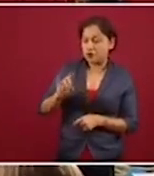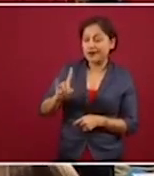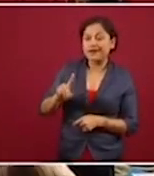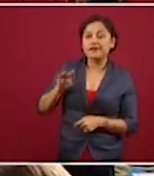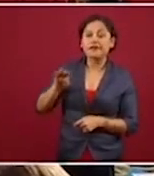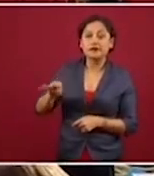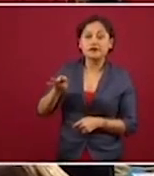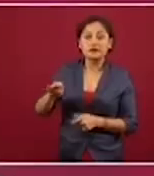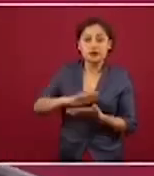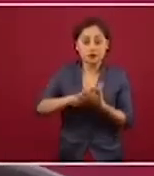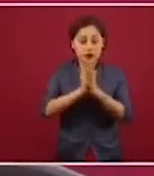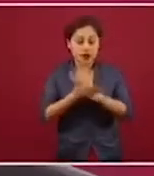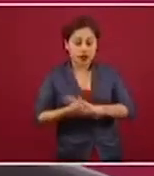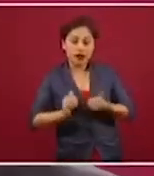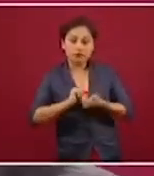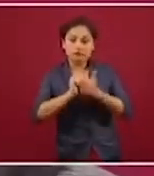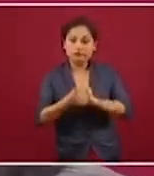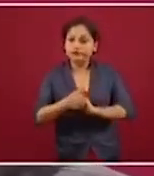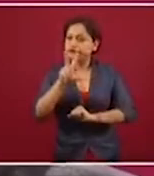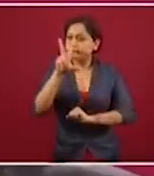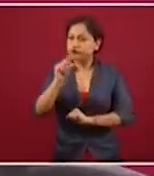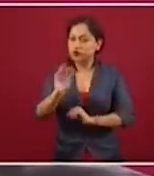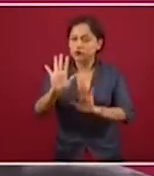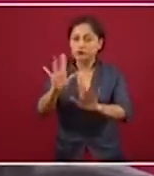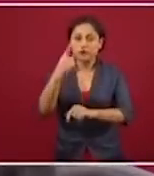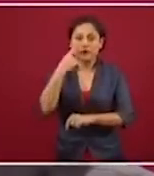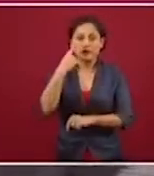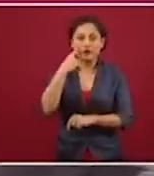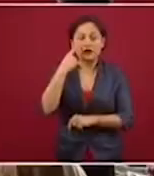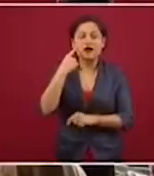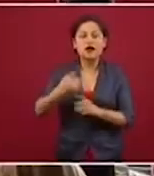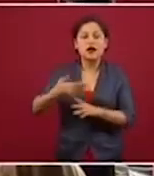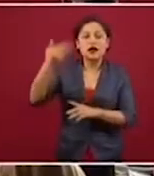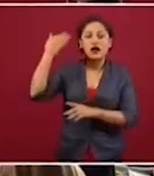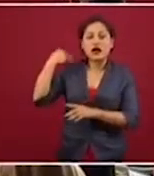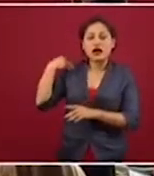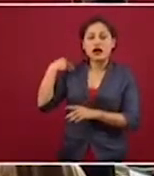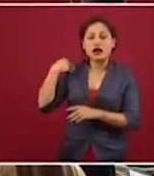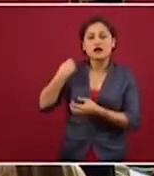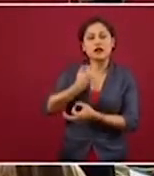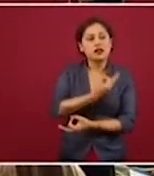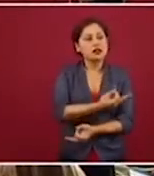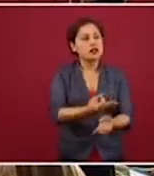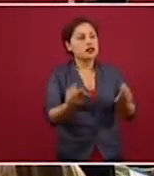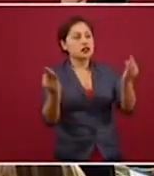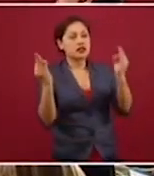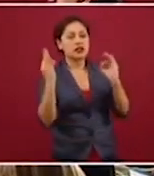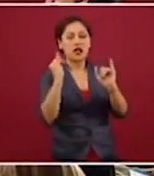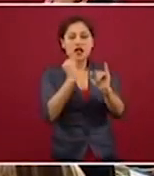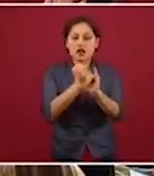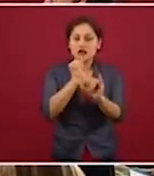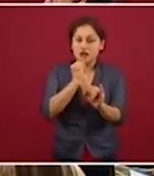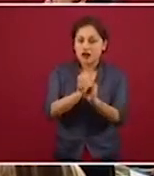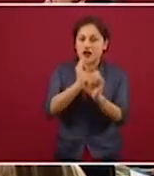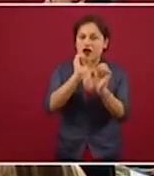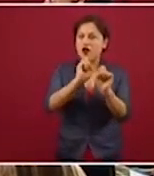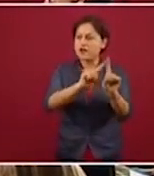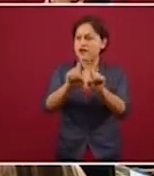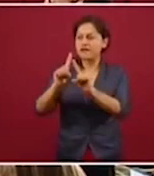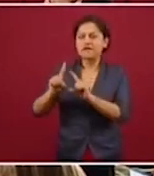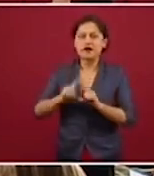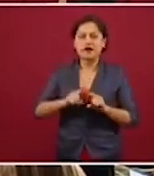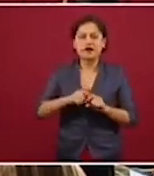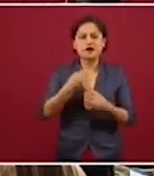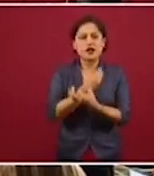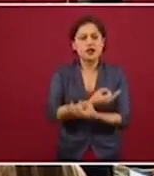visto que los distintos mecanismos de desinformación que circulan en el internet y muchos otros ya salió no